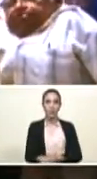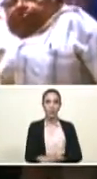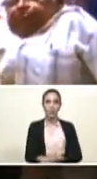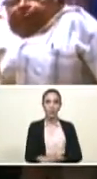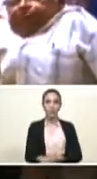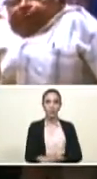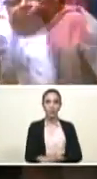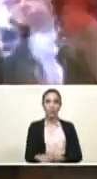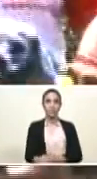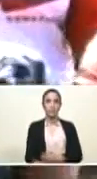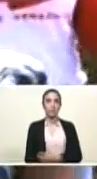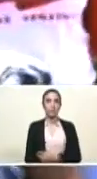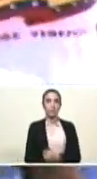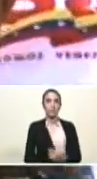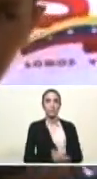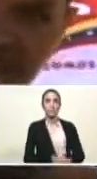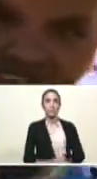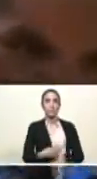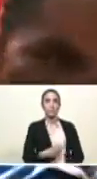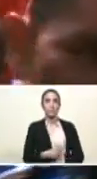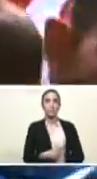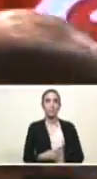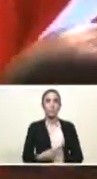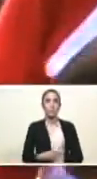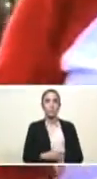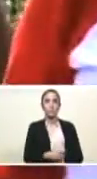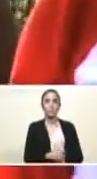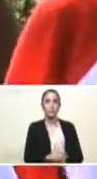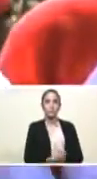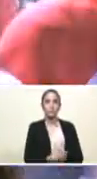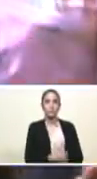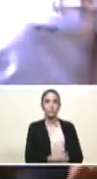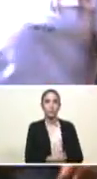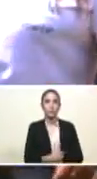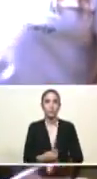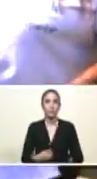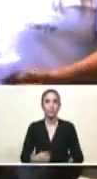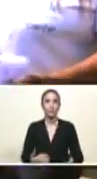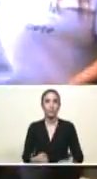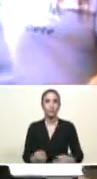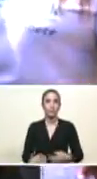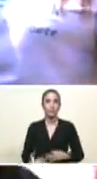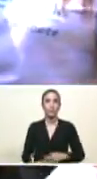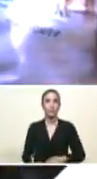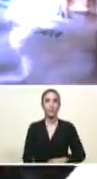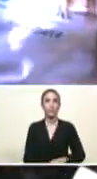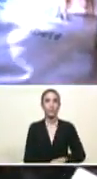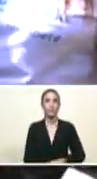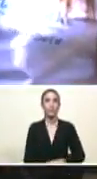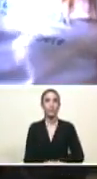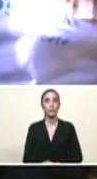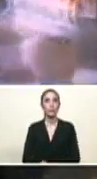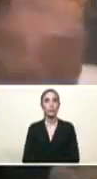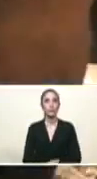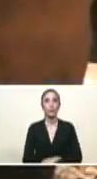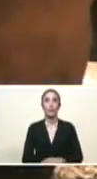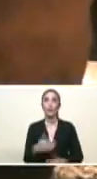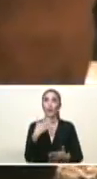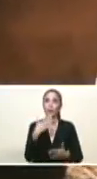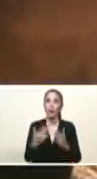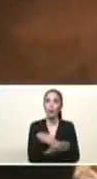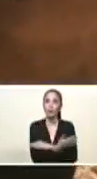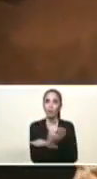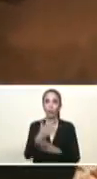excelente, merece las felicitaciones de su pueblo y el acompañamiento de todo el gobierno, al camarada Pedro Duarte. Muchas gracias, gobernador.